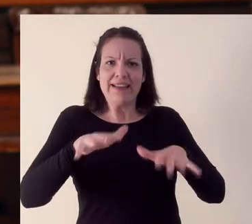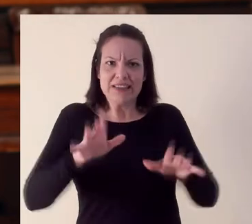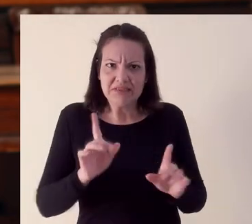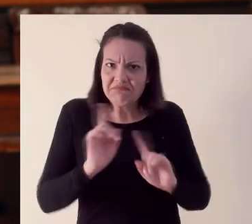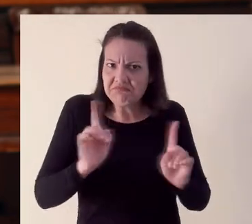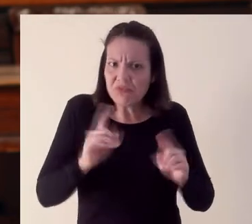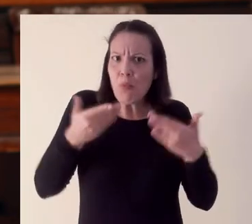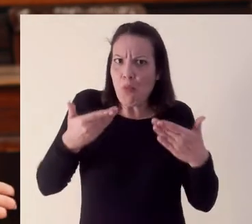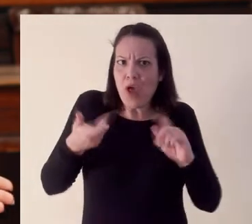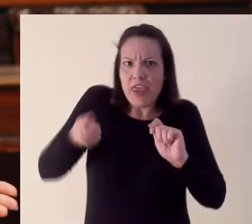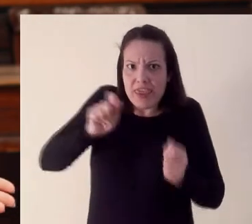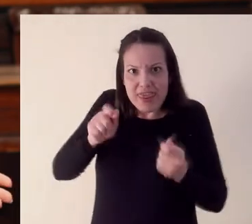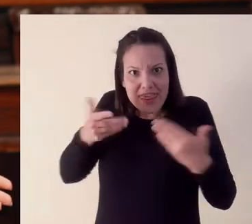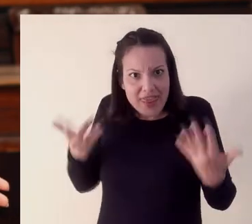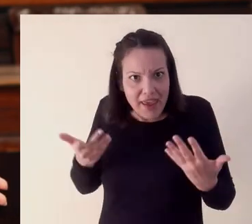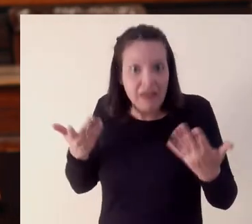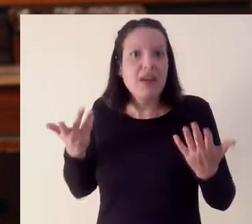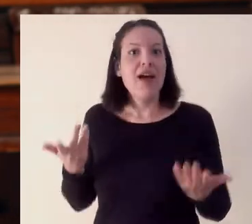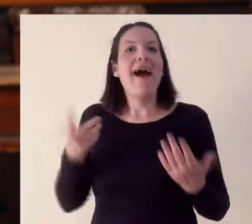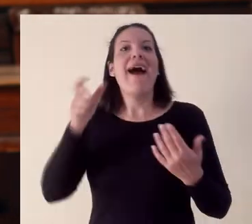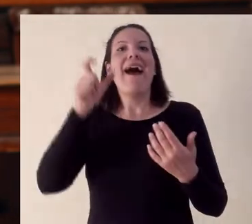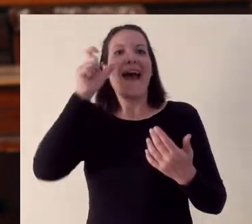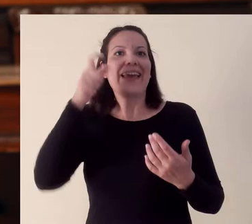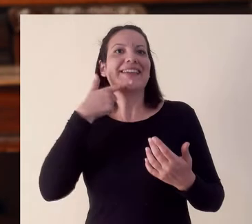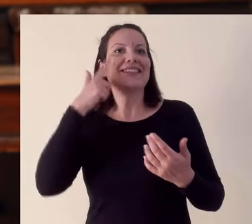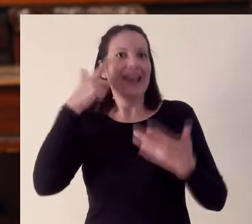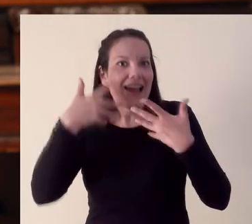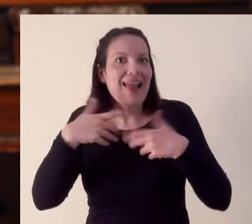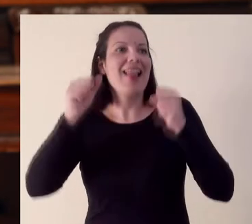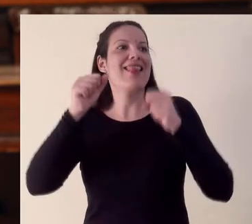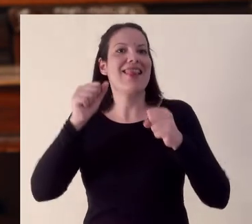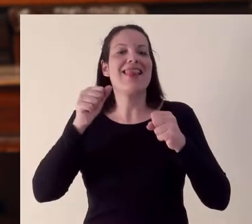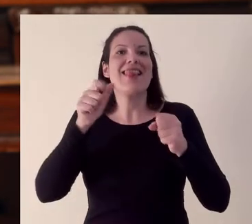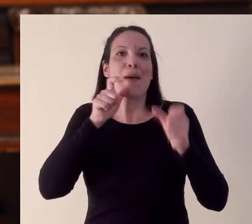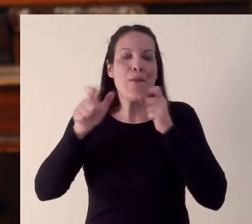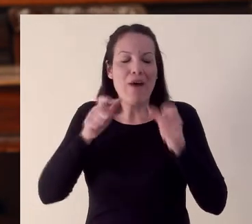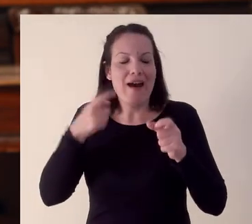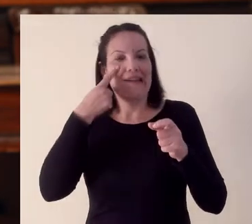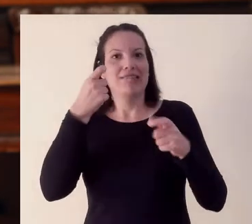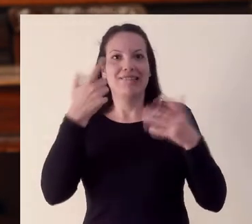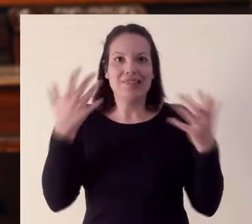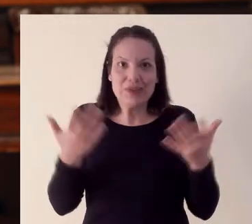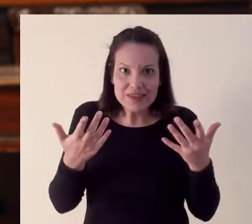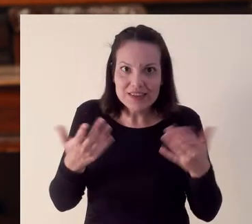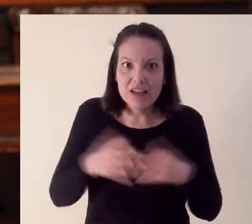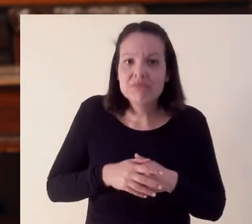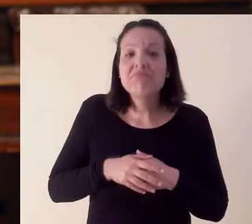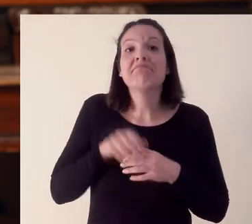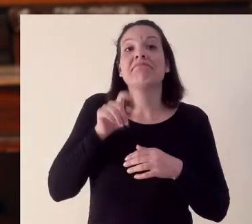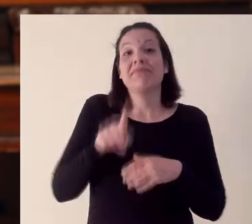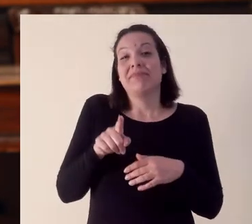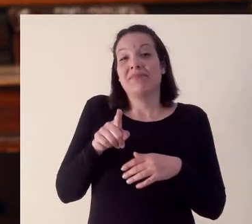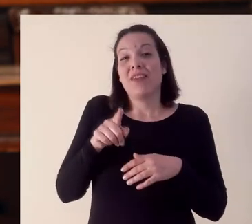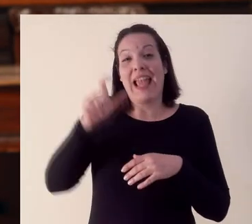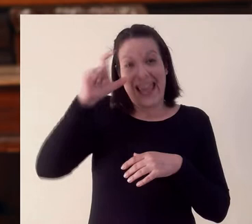puede ser de otra y en la dice encontrar las respuestas entonces esto la verdad que me ha llenado de